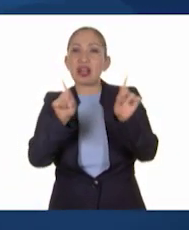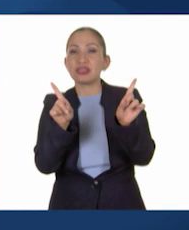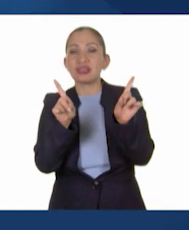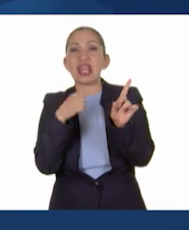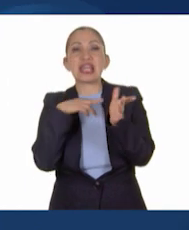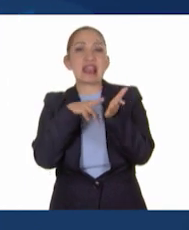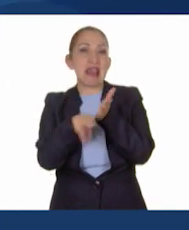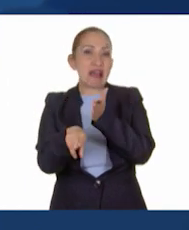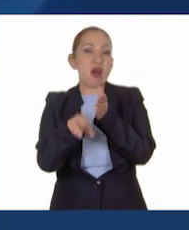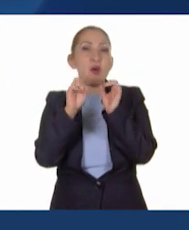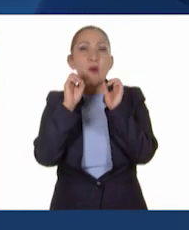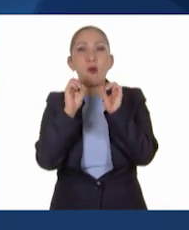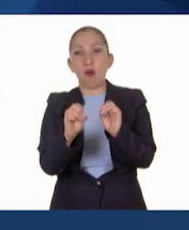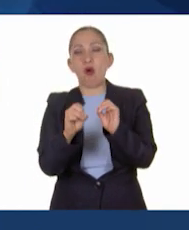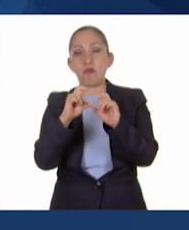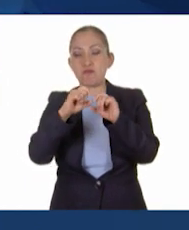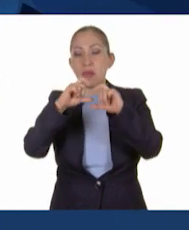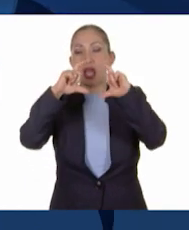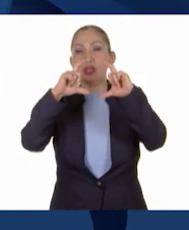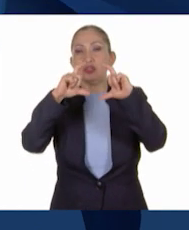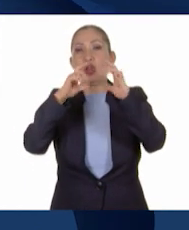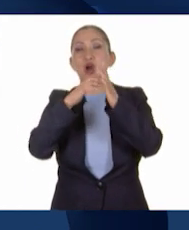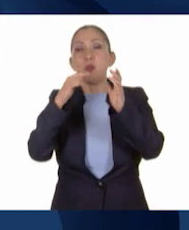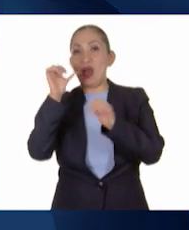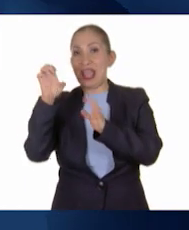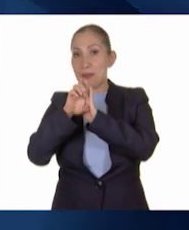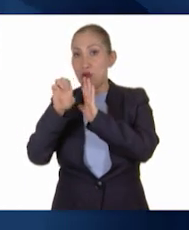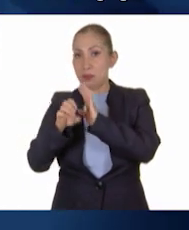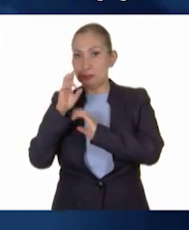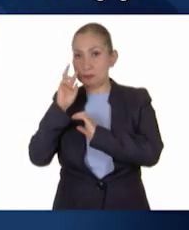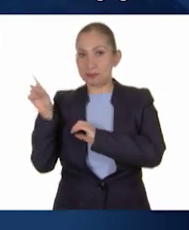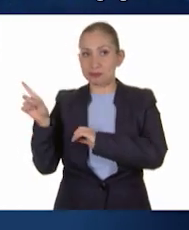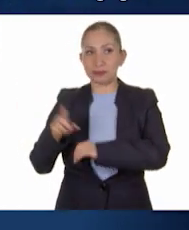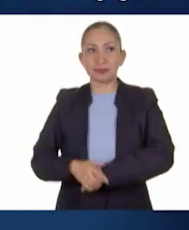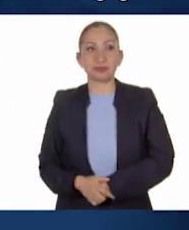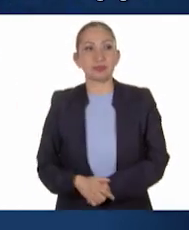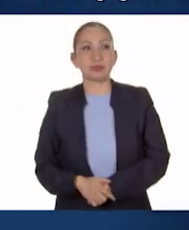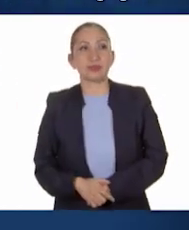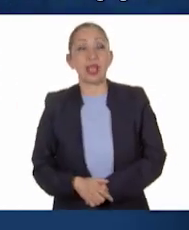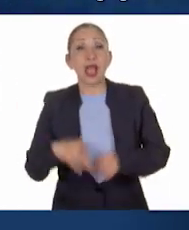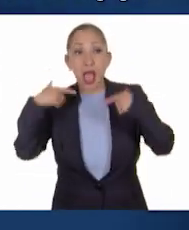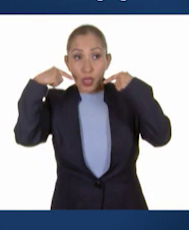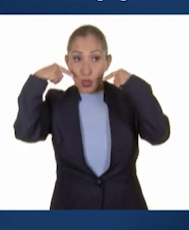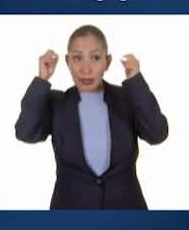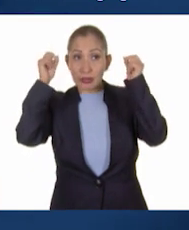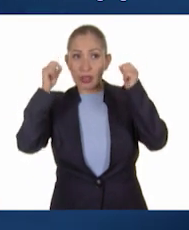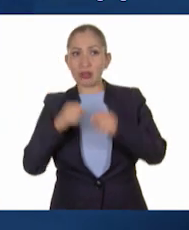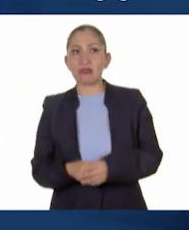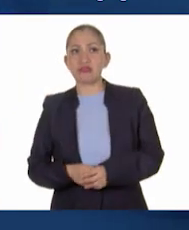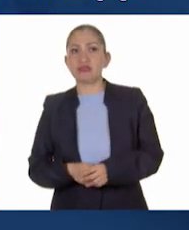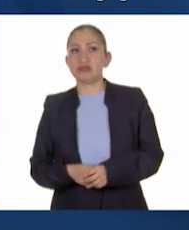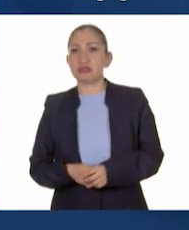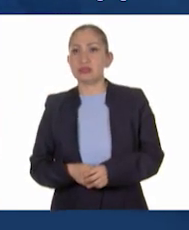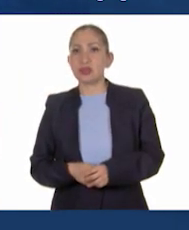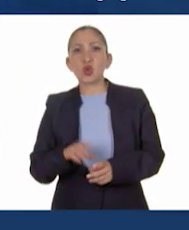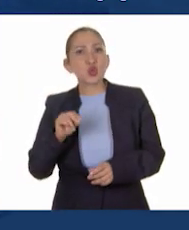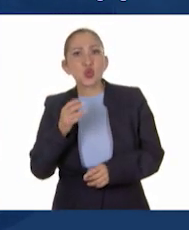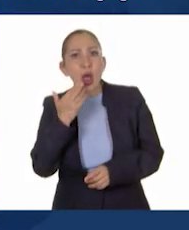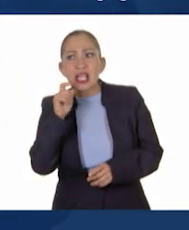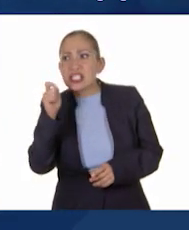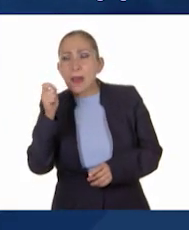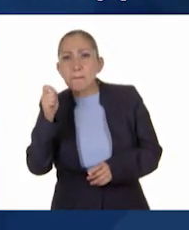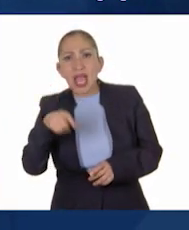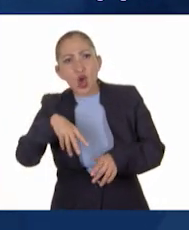las negritas o mediante mayúsculas como en el siguiente ejemplo. El duende. ¿No tienes la llave